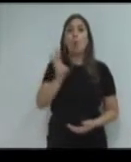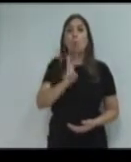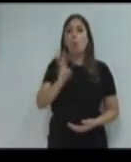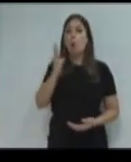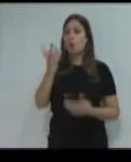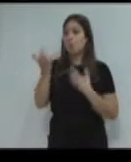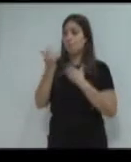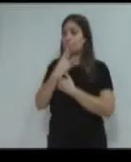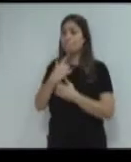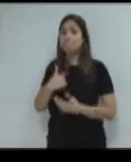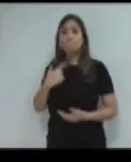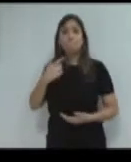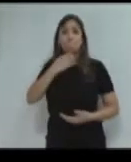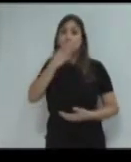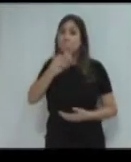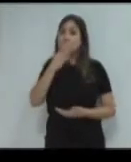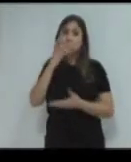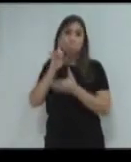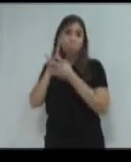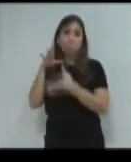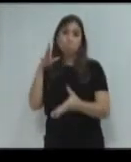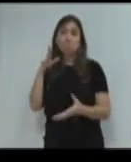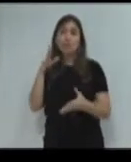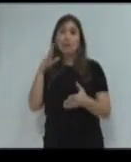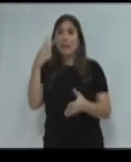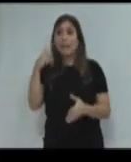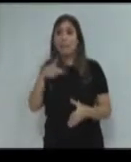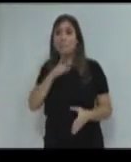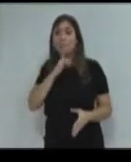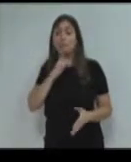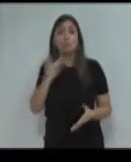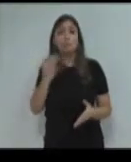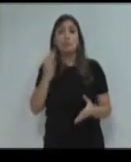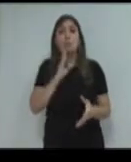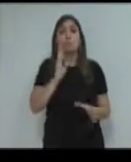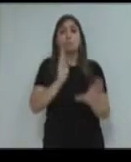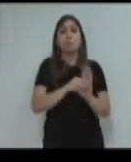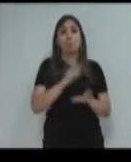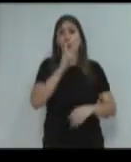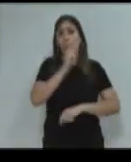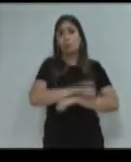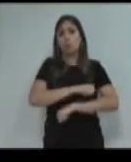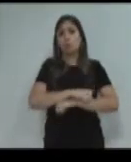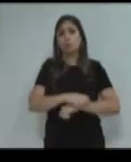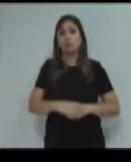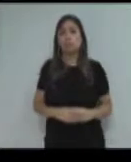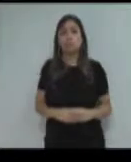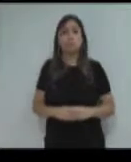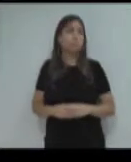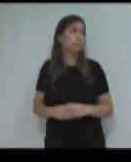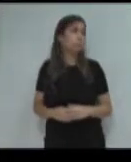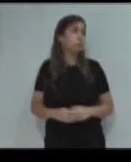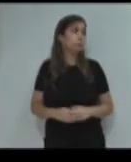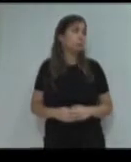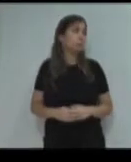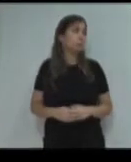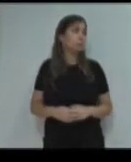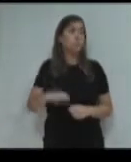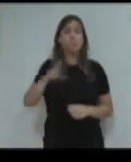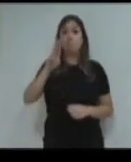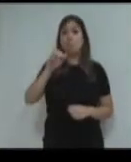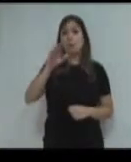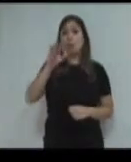está leyendo y lo está leyendo mal. Muchas veces utilizamos, por ejemplo, los PPT, bueno, muchas veces,